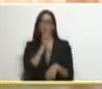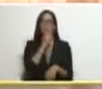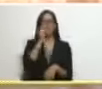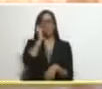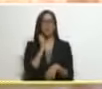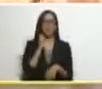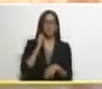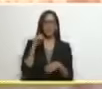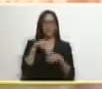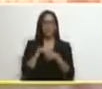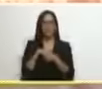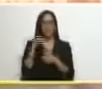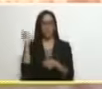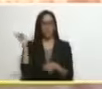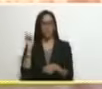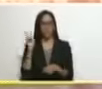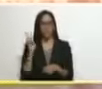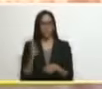fascistas internos del país.